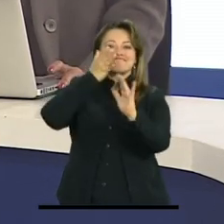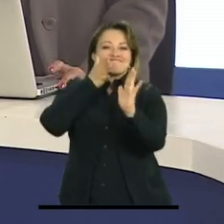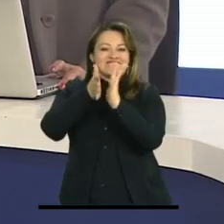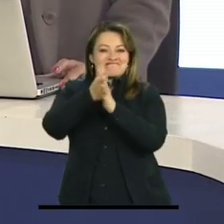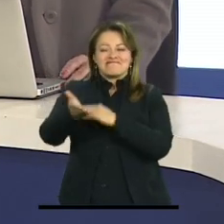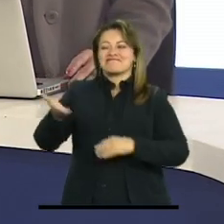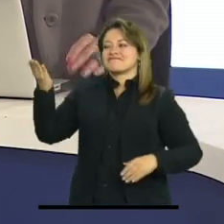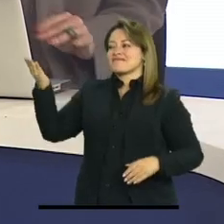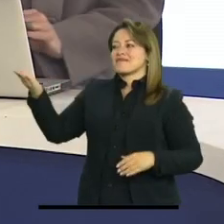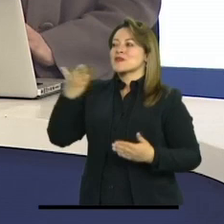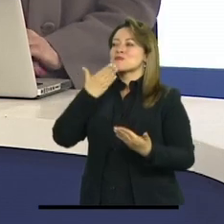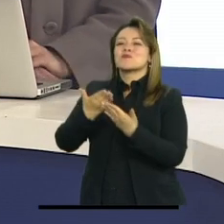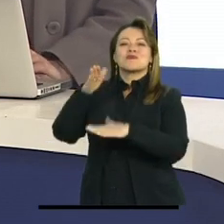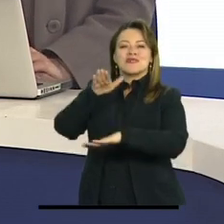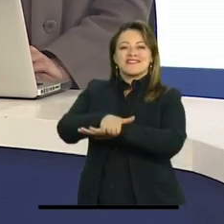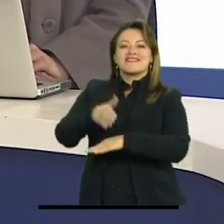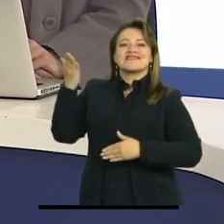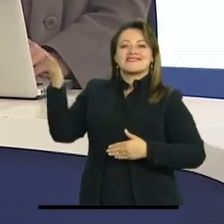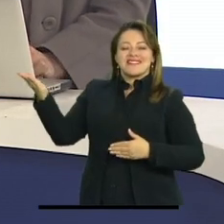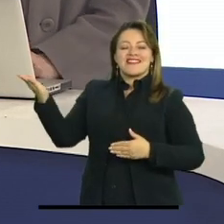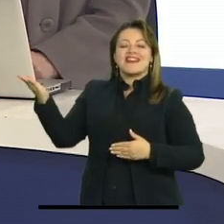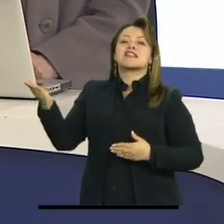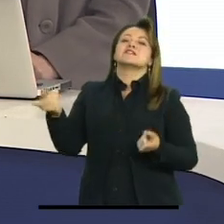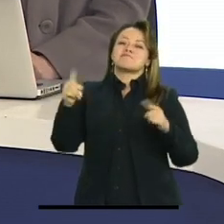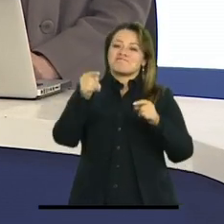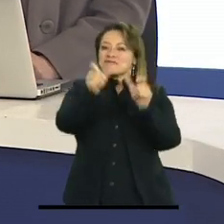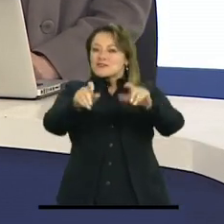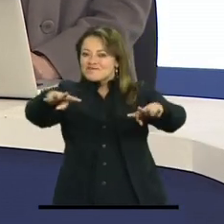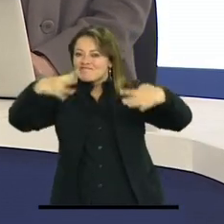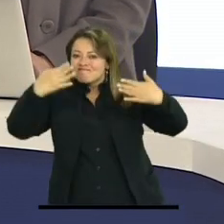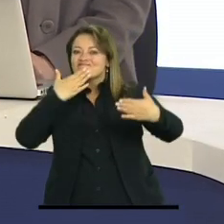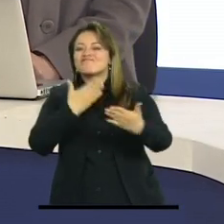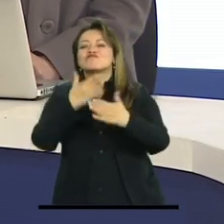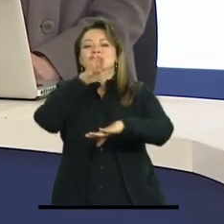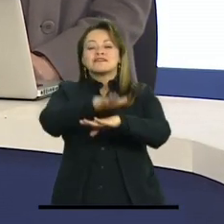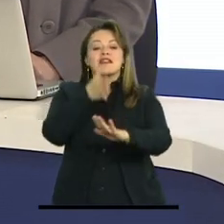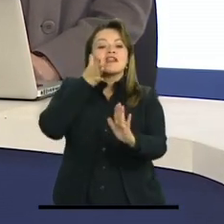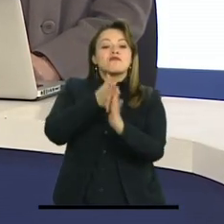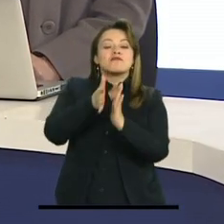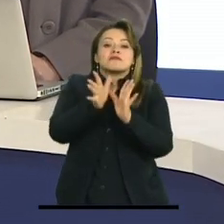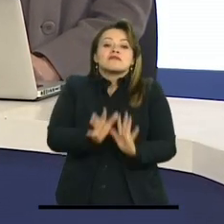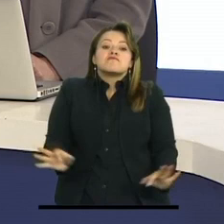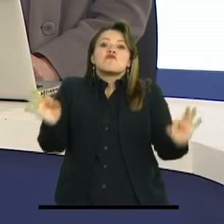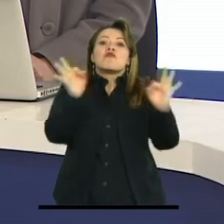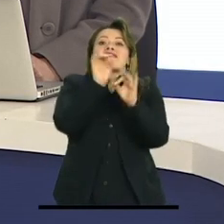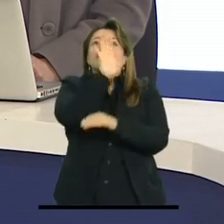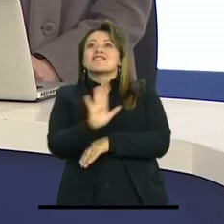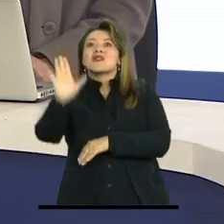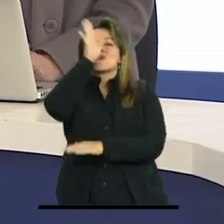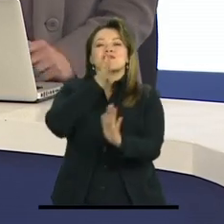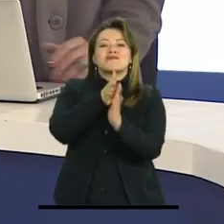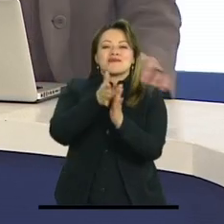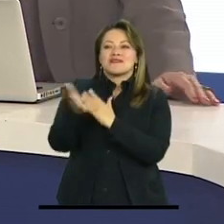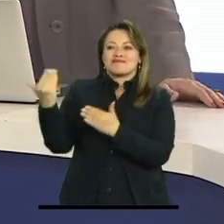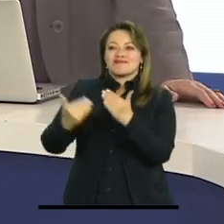María. ¿Qué tal, Ana María? Buenas tardes para usted, de igual manera para nuestros televidentes. Es momento de contarles los hechos más relevantes de esta jornada.